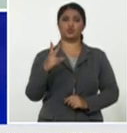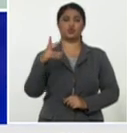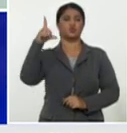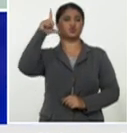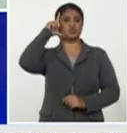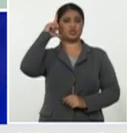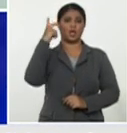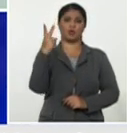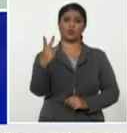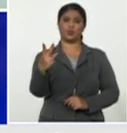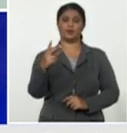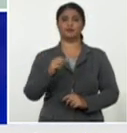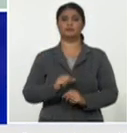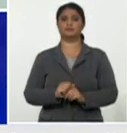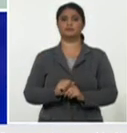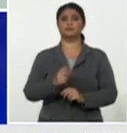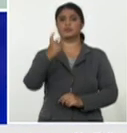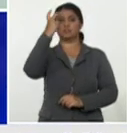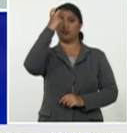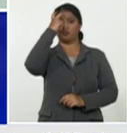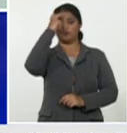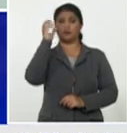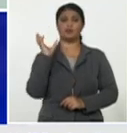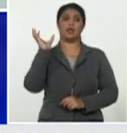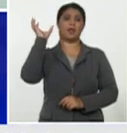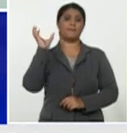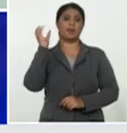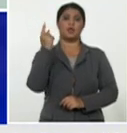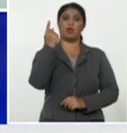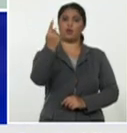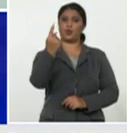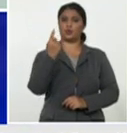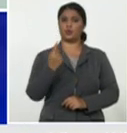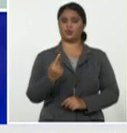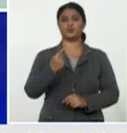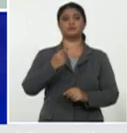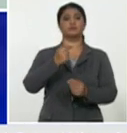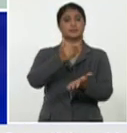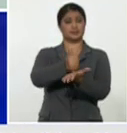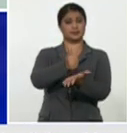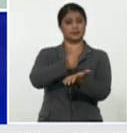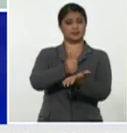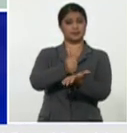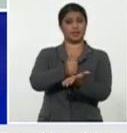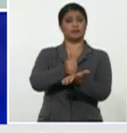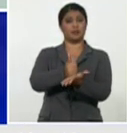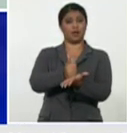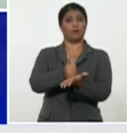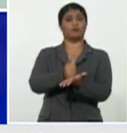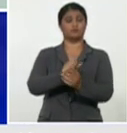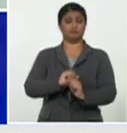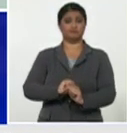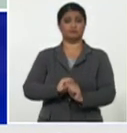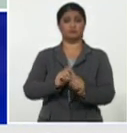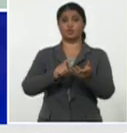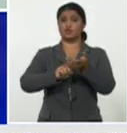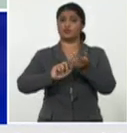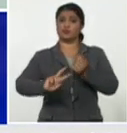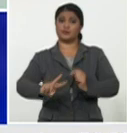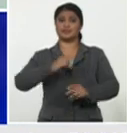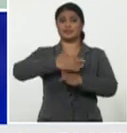con 1 cada uno. Santiago también enfrentando eventos que incrementan el número de